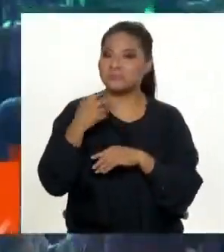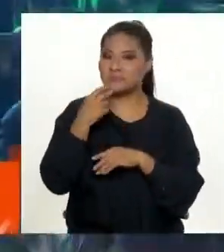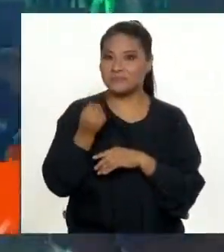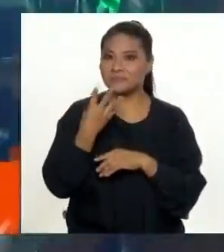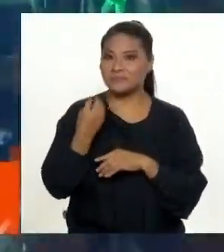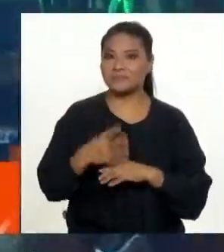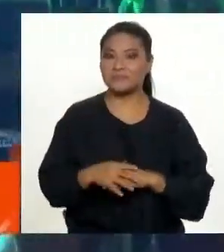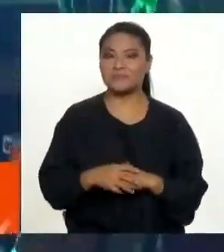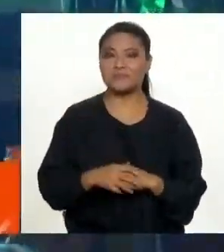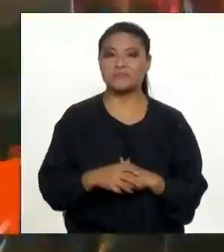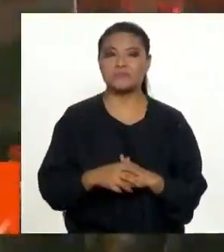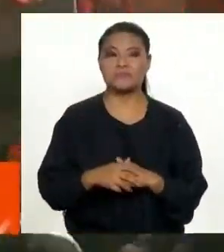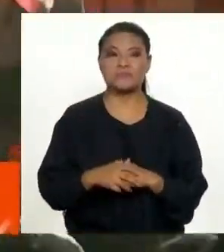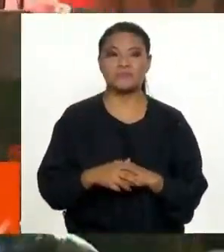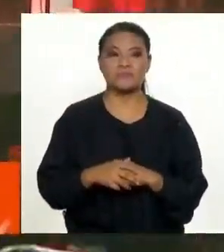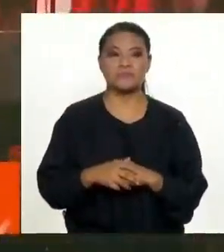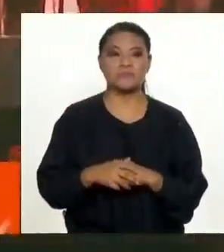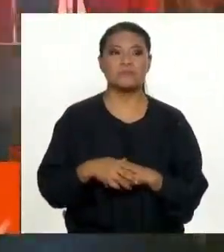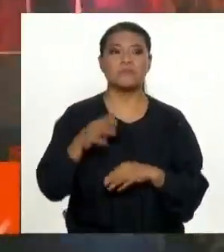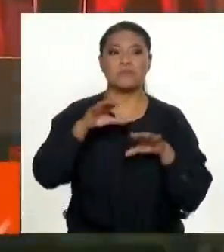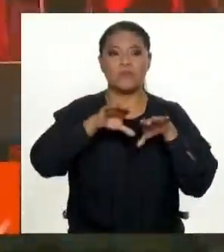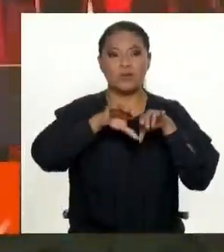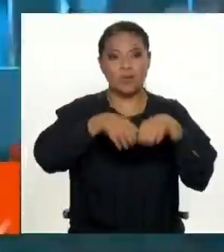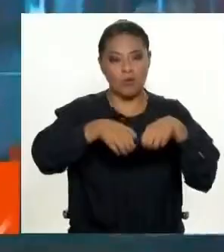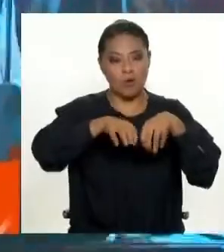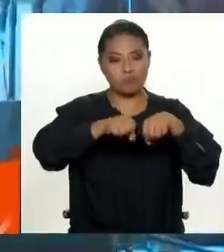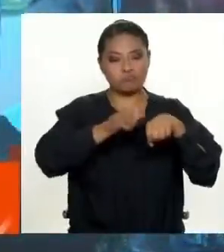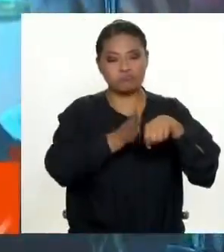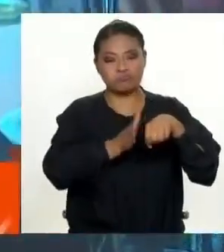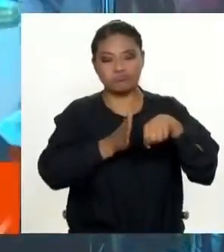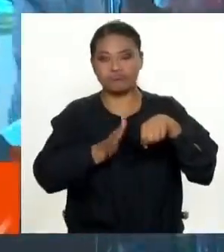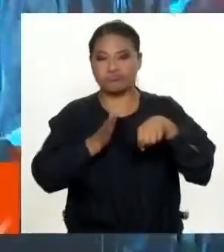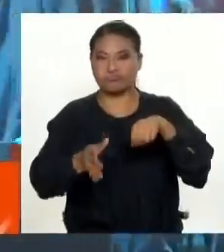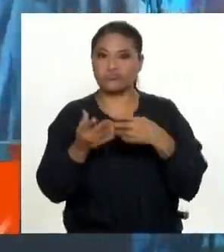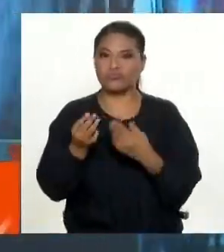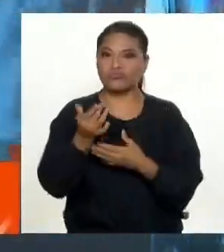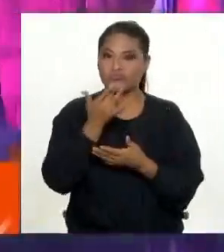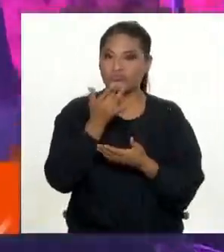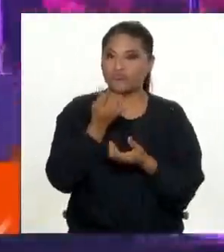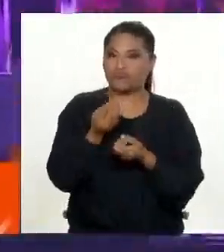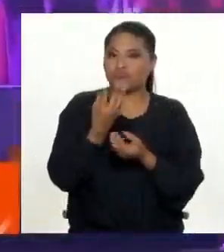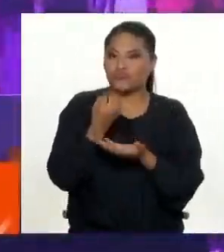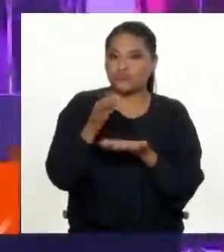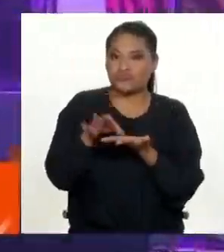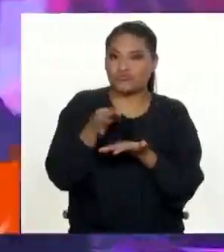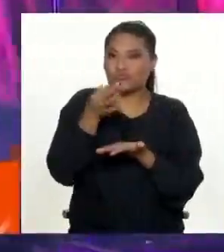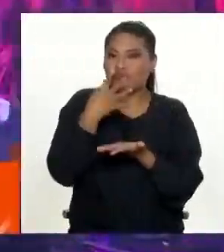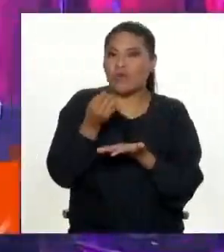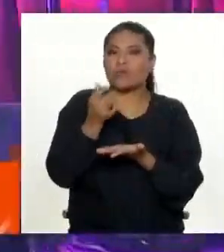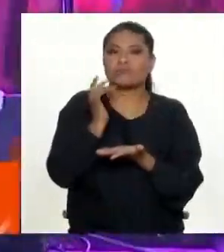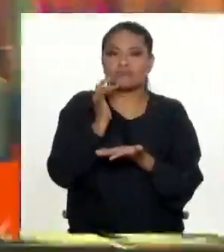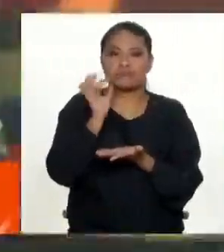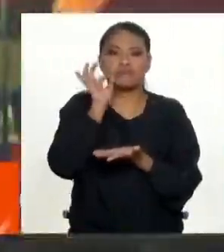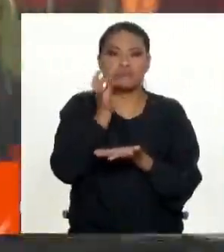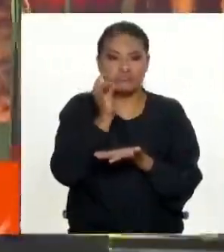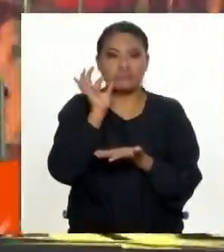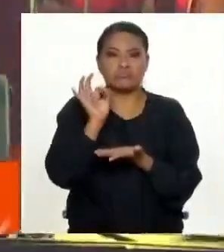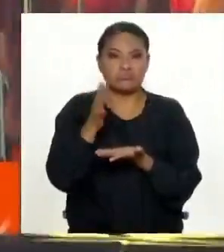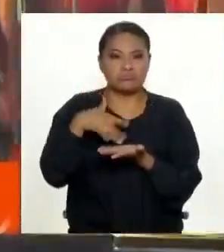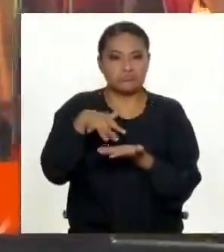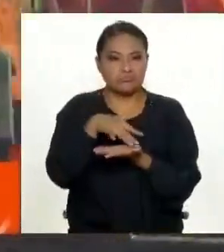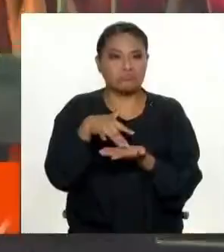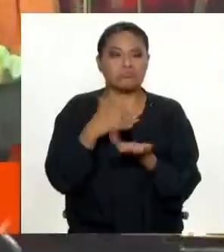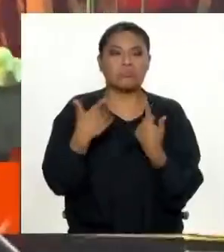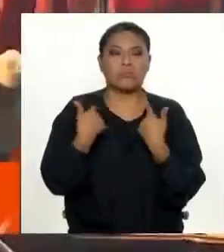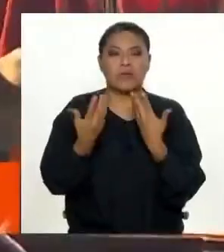su chorizo, con su cecina, su ajicito de cocona. A los que nos gusta comer bien, sabemos y lo disfrutamos. Este tipo